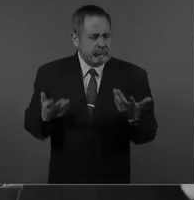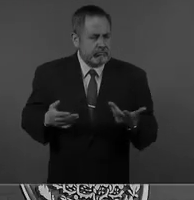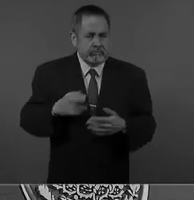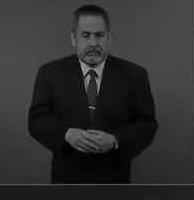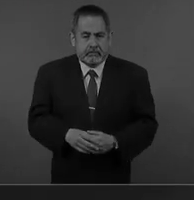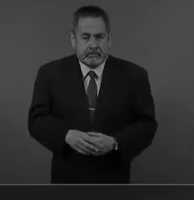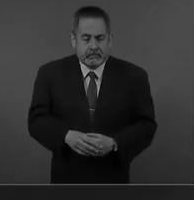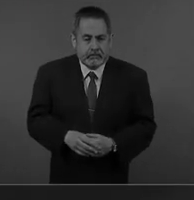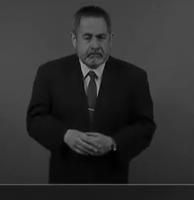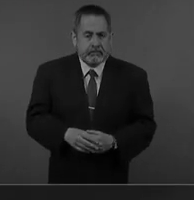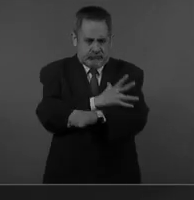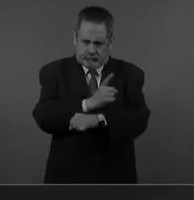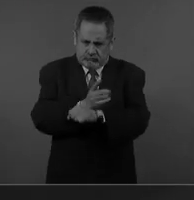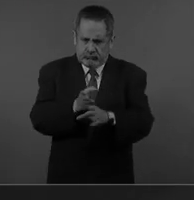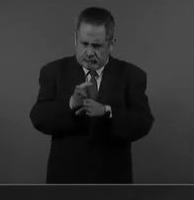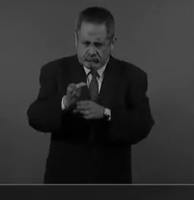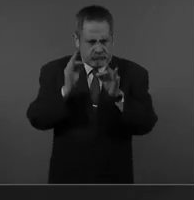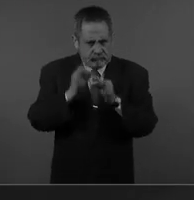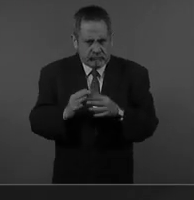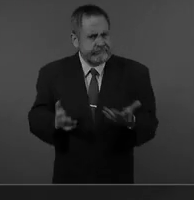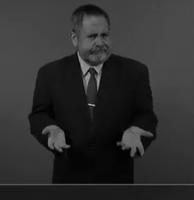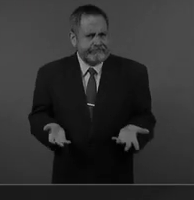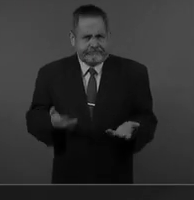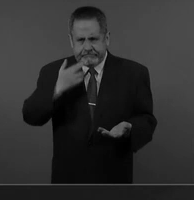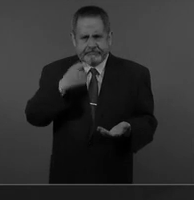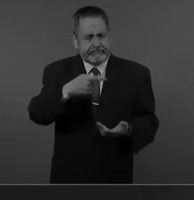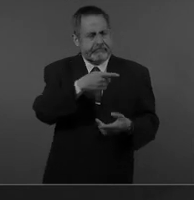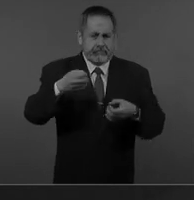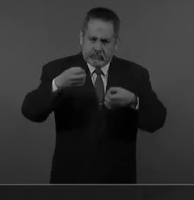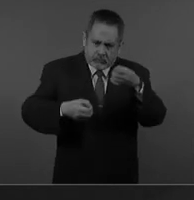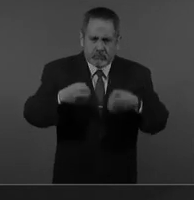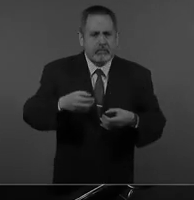poder judicial íntegro, con jueces, magistrados, ministros